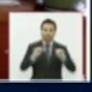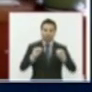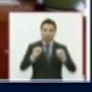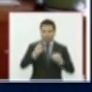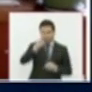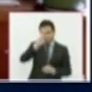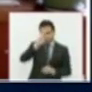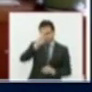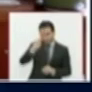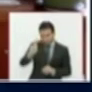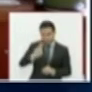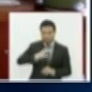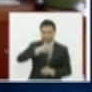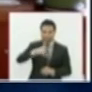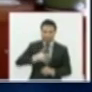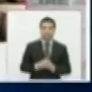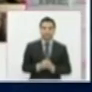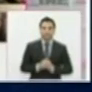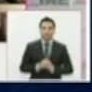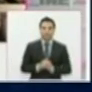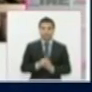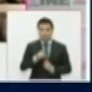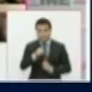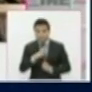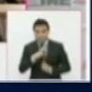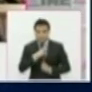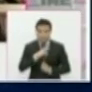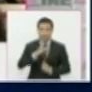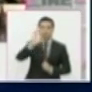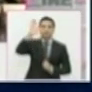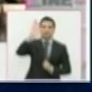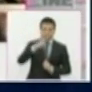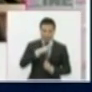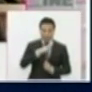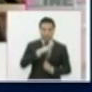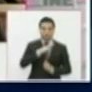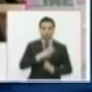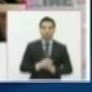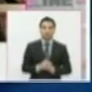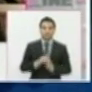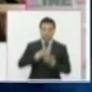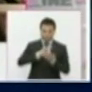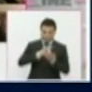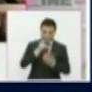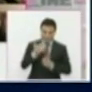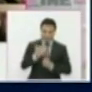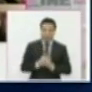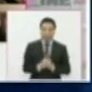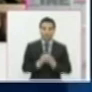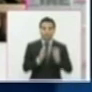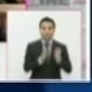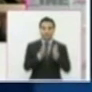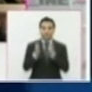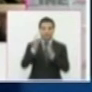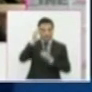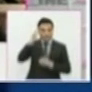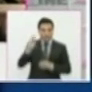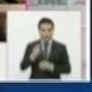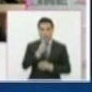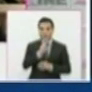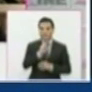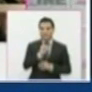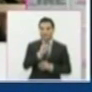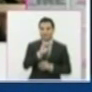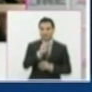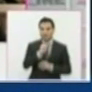profunda, porque la ley dice que, y el reglamento de fiscalización dice, que si tú le das dinero a un partido,